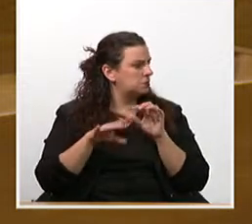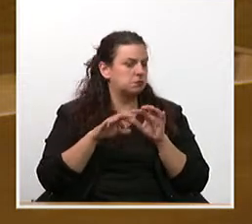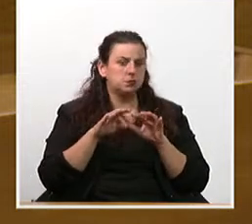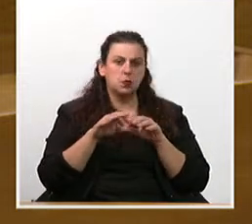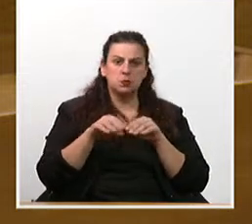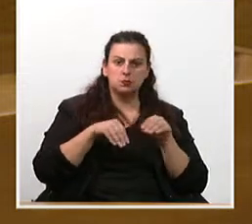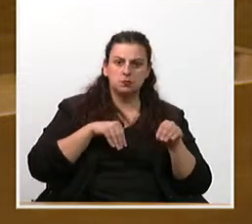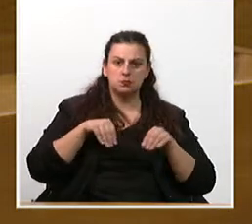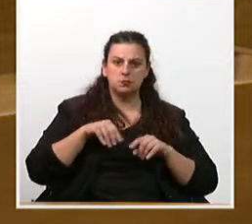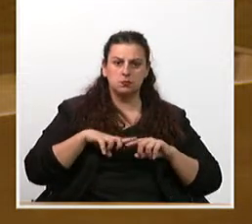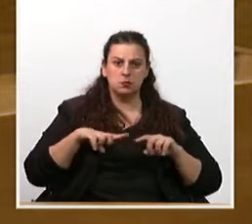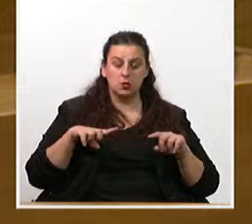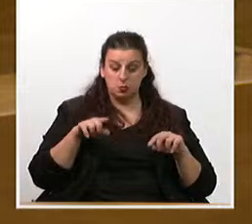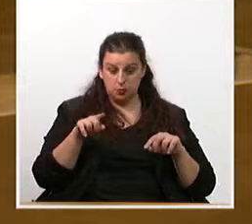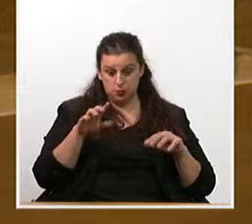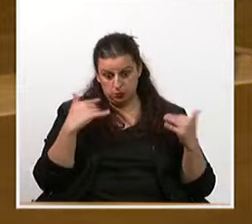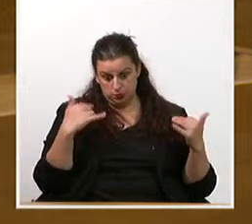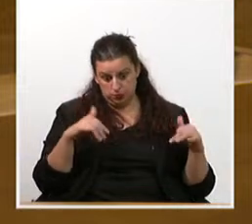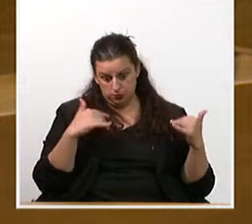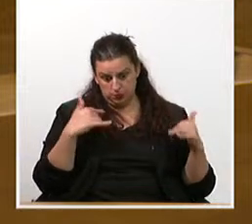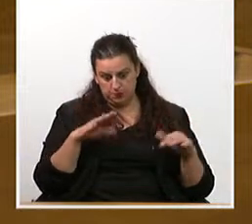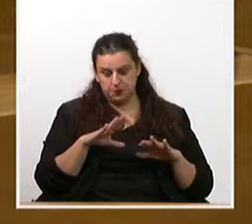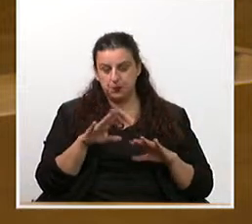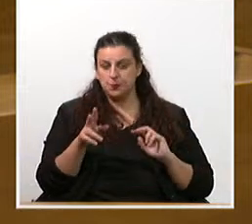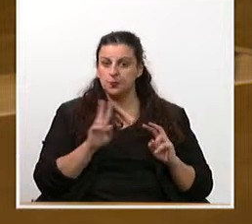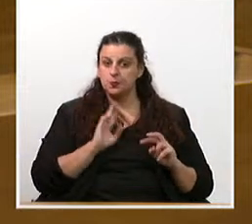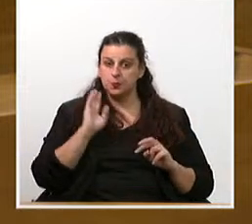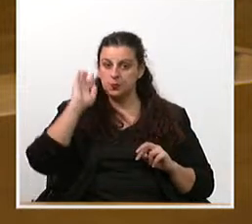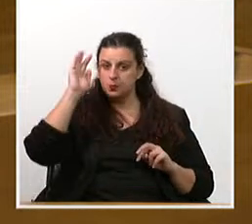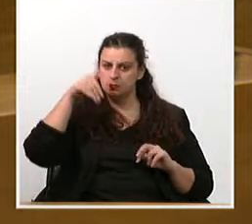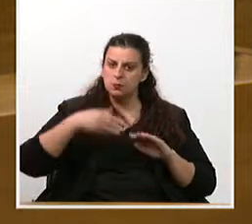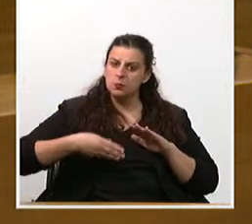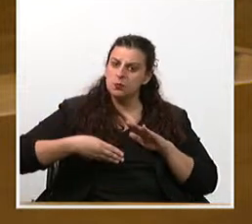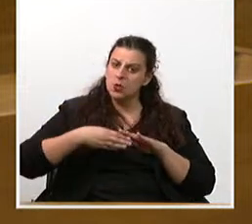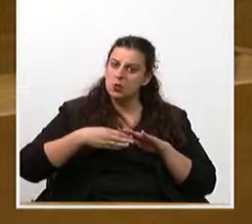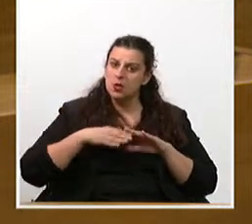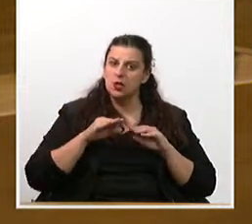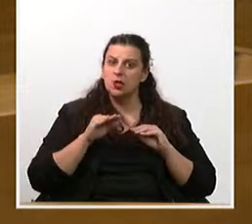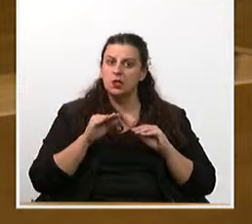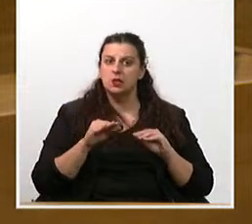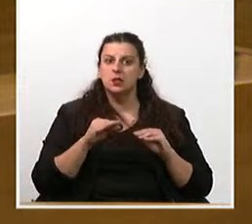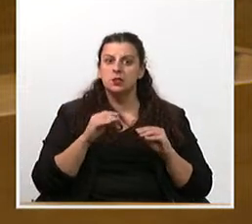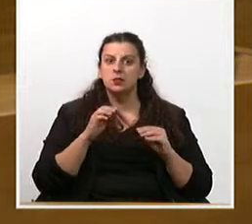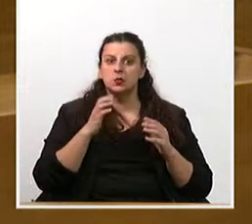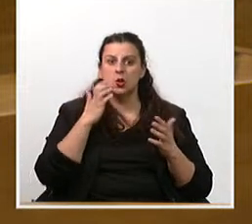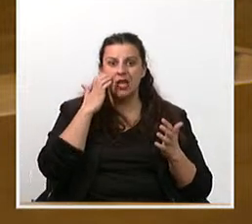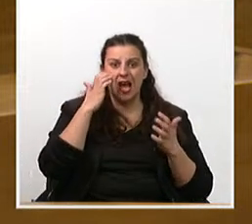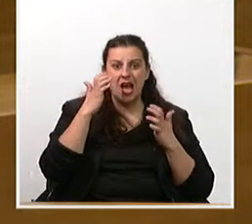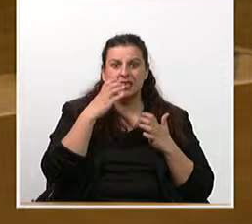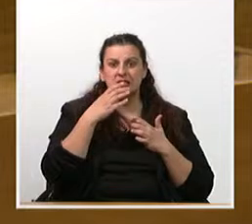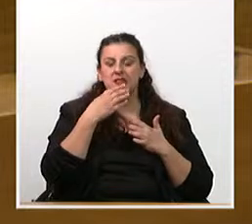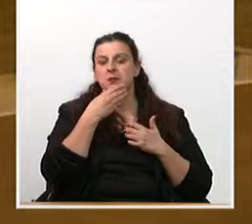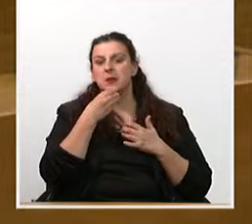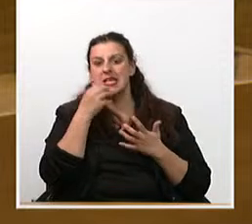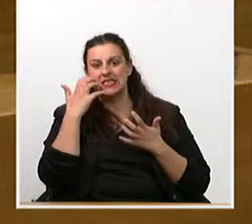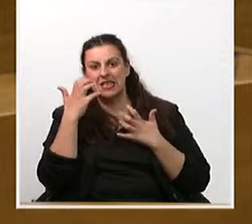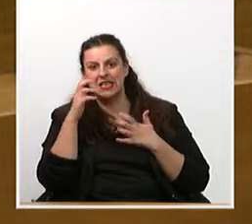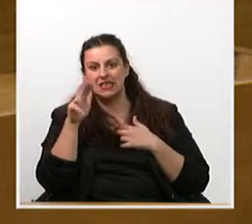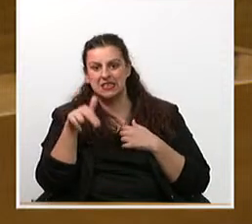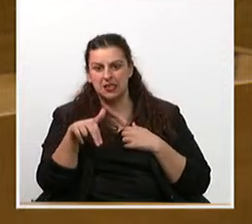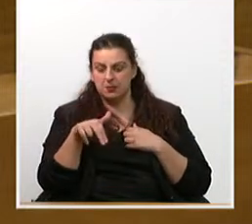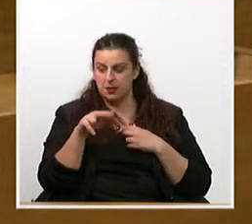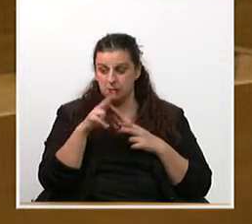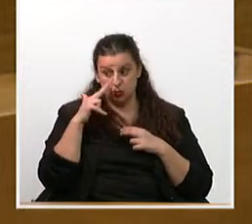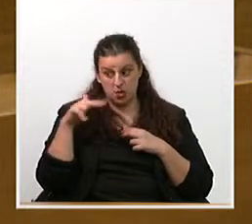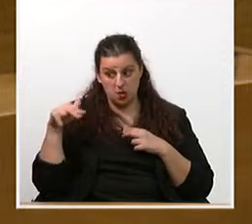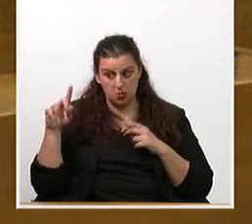yor y va continuar la su purga tamb en el de la Cos no